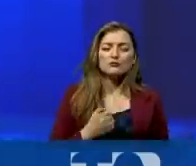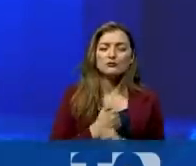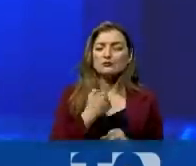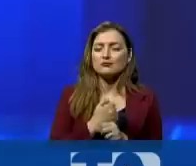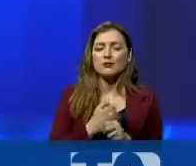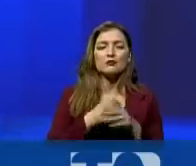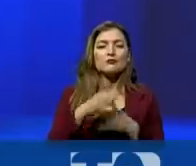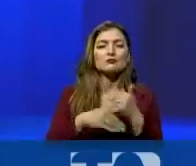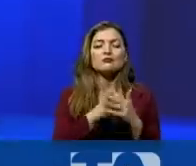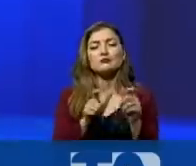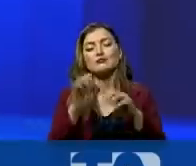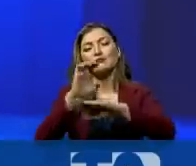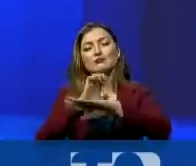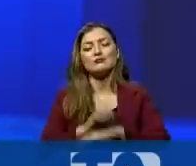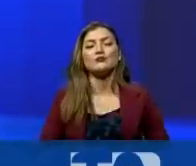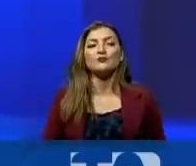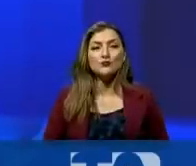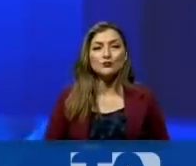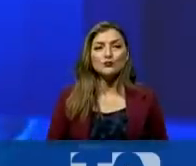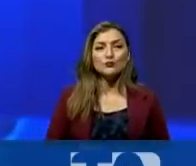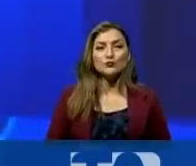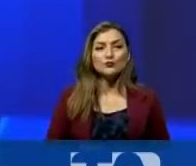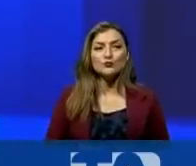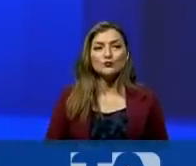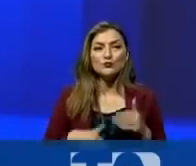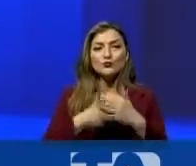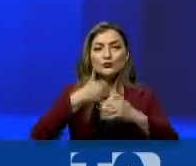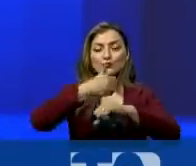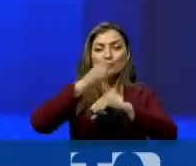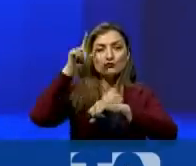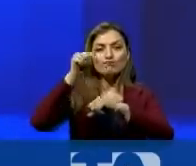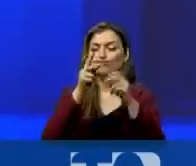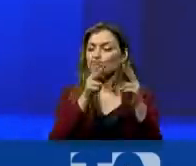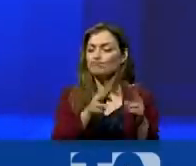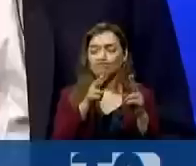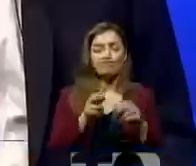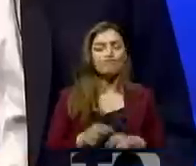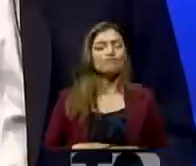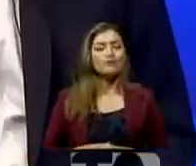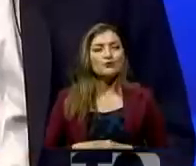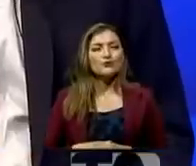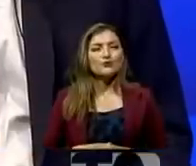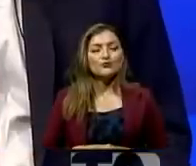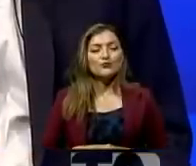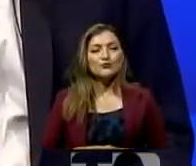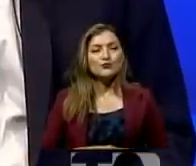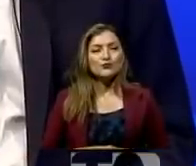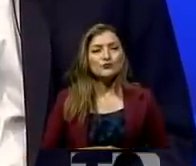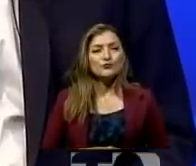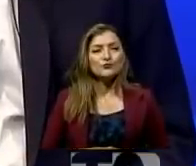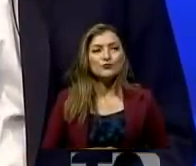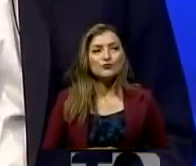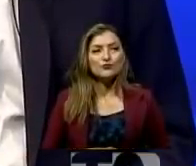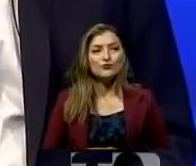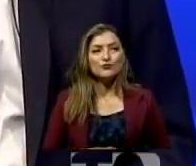altos intereses de todos los ecuatorianos y esperamos también que todas las funciones del estado lo hagan igual pero en su momento decían que